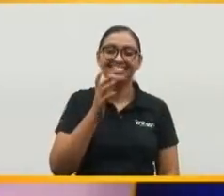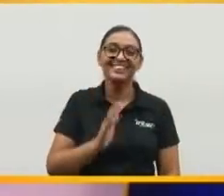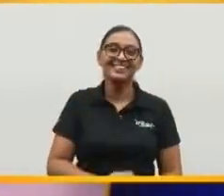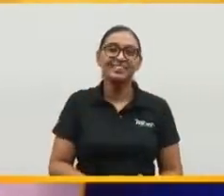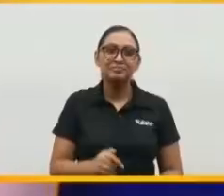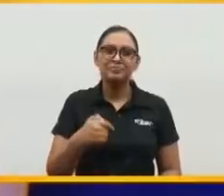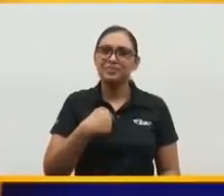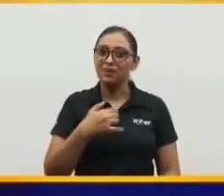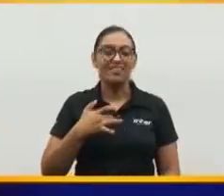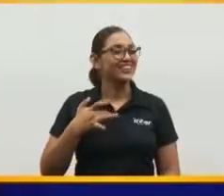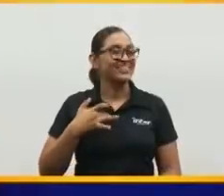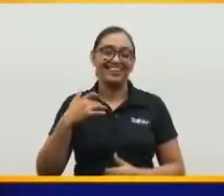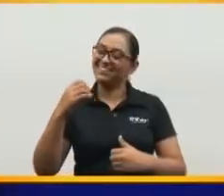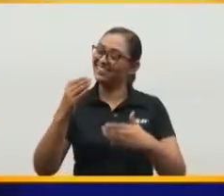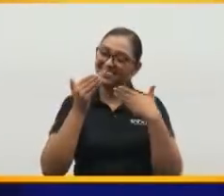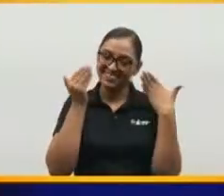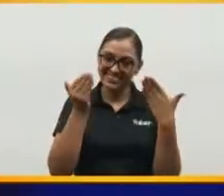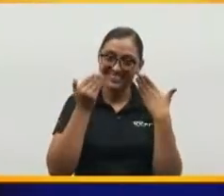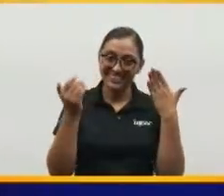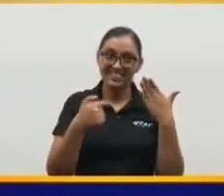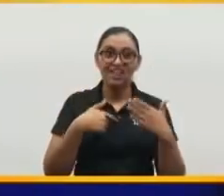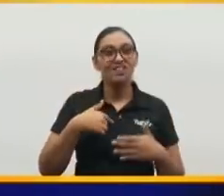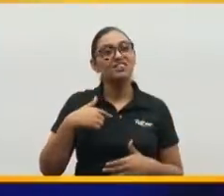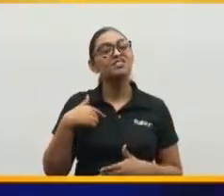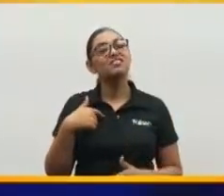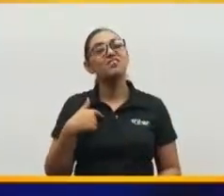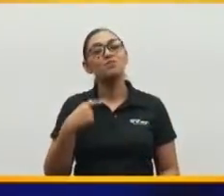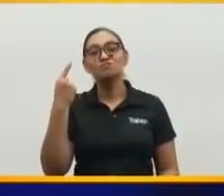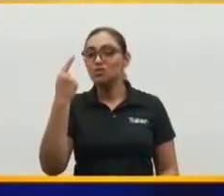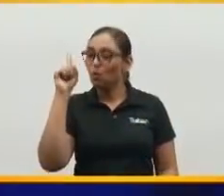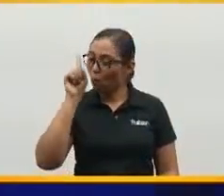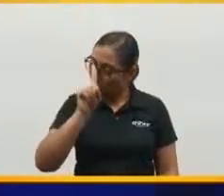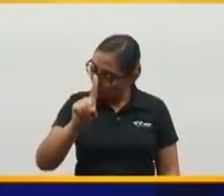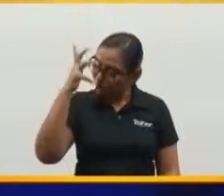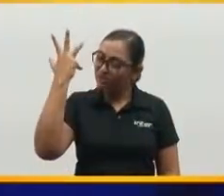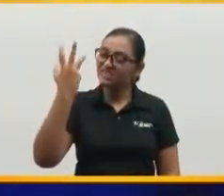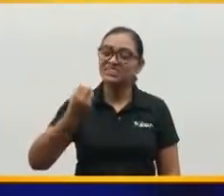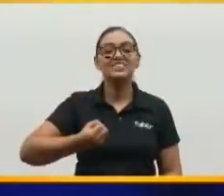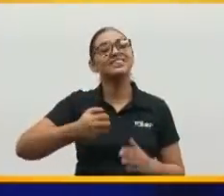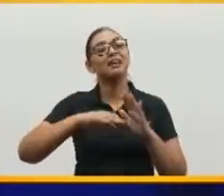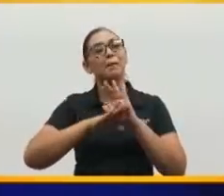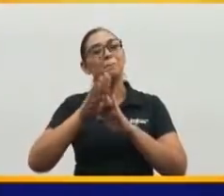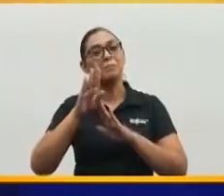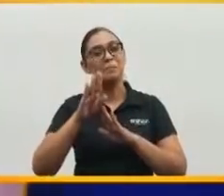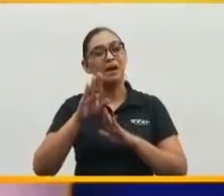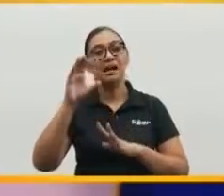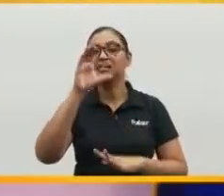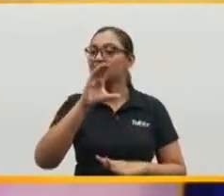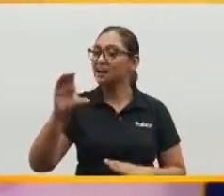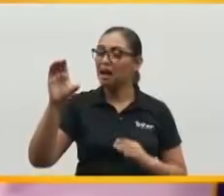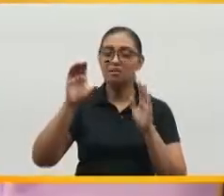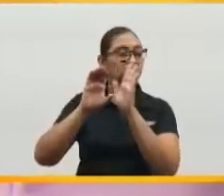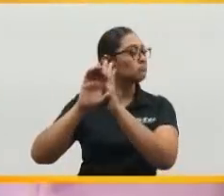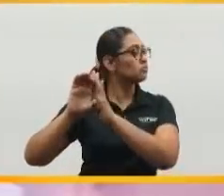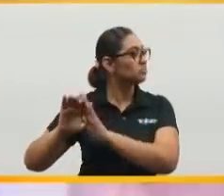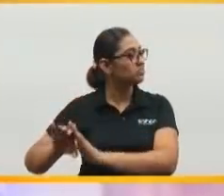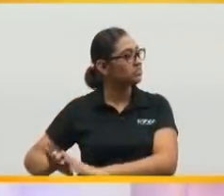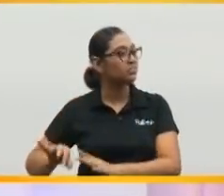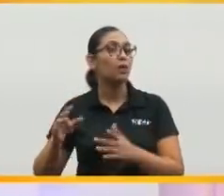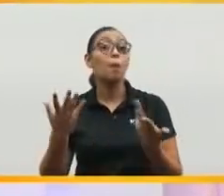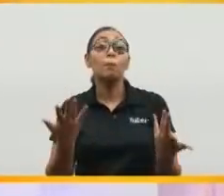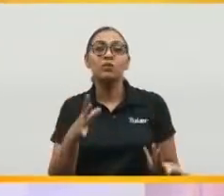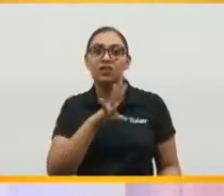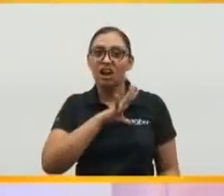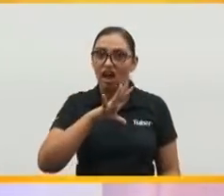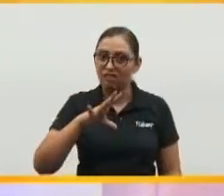Ay, yo me siento contento y cada día que pasa digo, Señor, un día más. Señor, un día más. ¿Ah? Y la pone enfrente porque la familia de uno